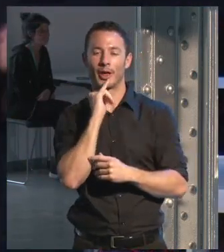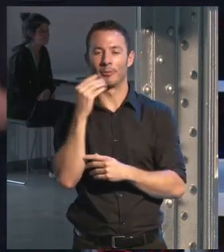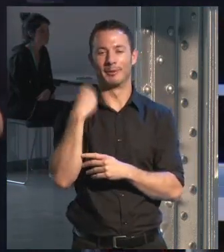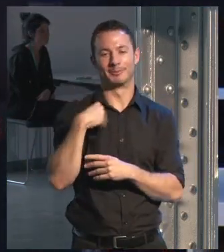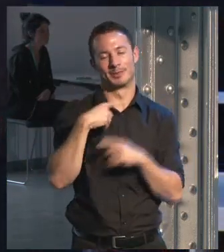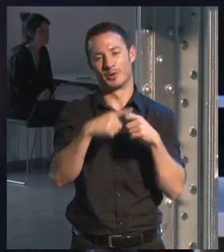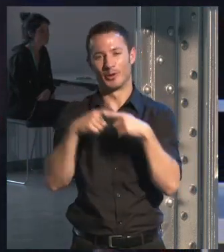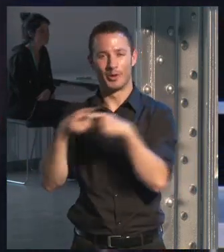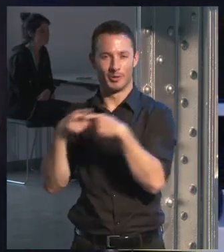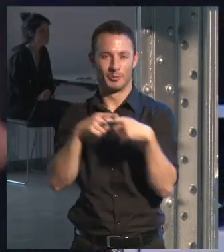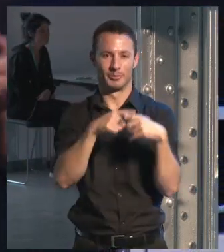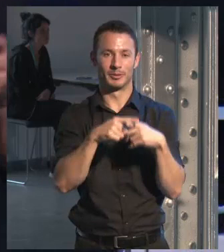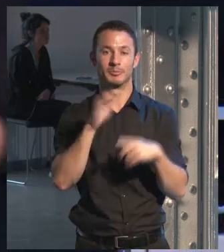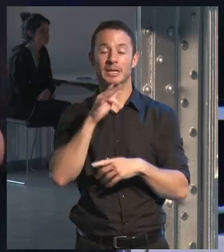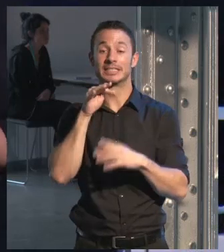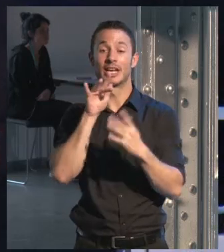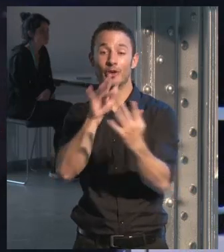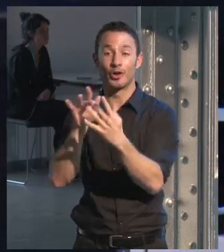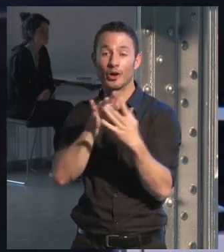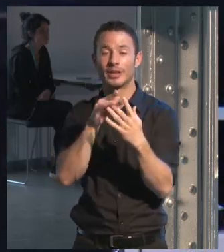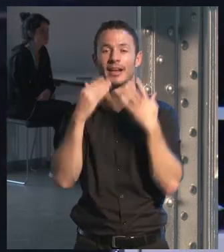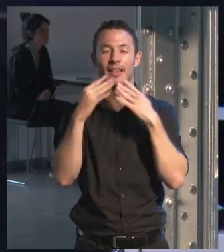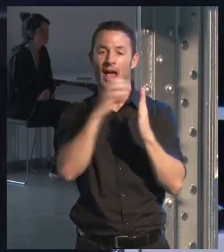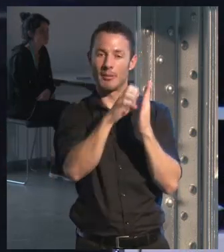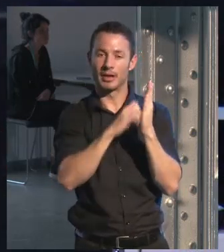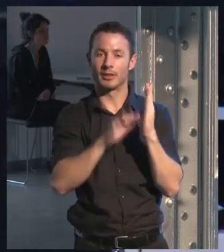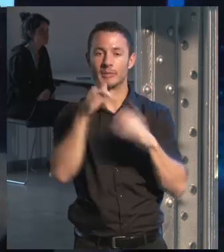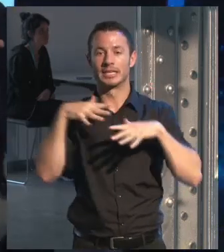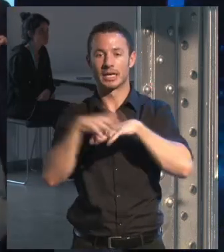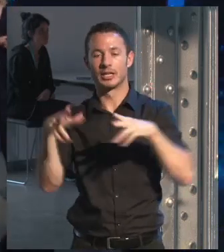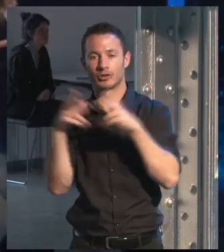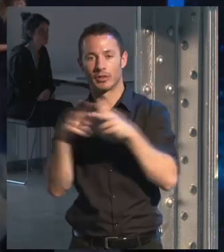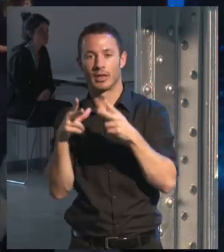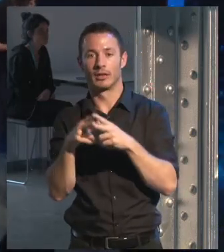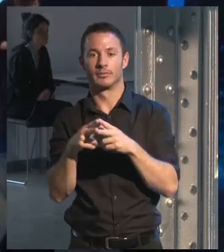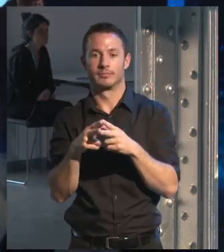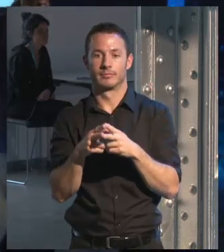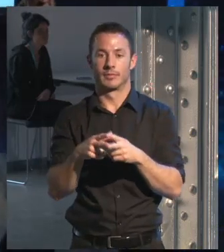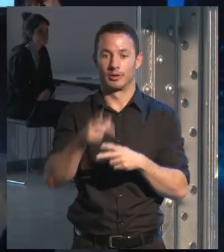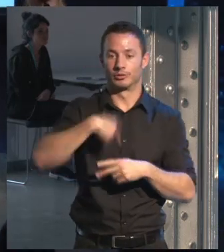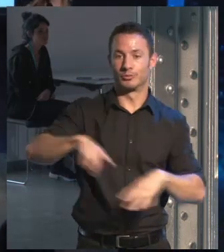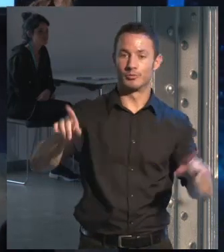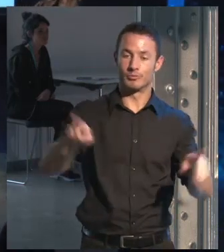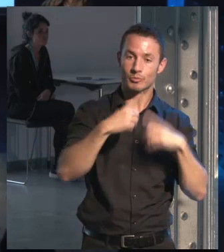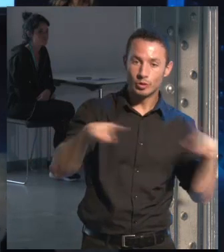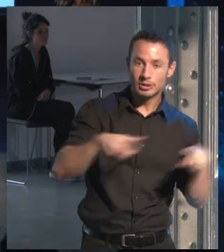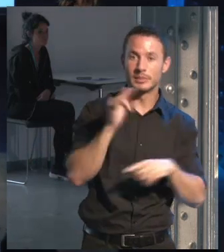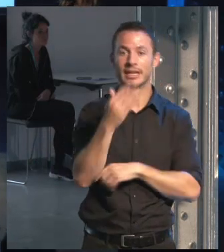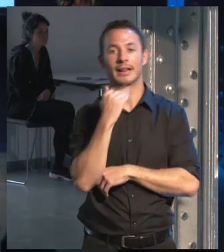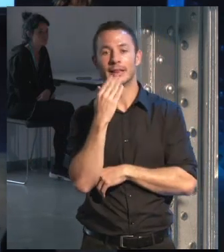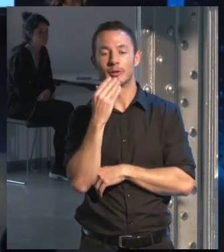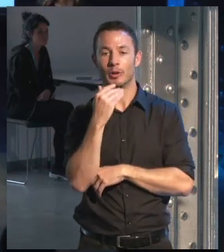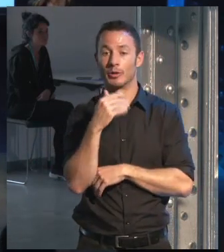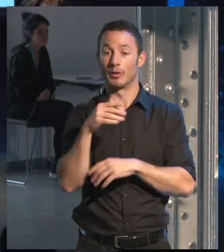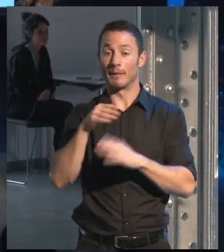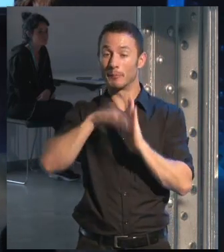con ellos sobre todo a través de nuestra aplicación y a través de las redes sociales. Lo nuestro es la música y el entretenimiento, pero desde el primer día del